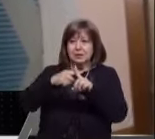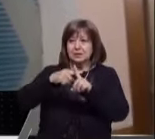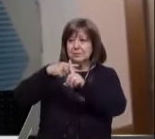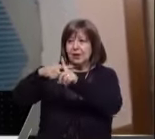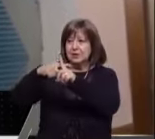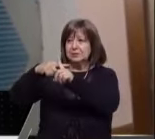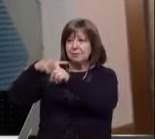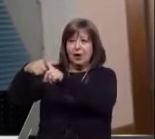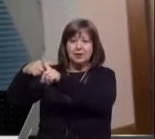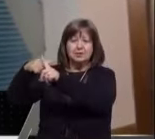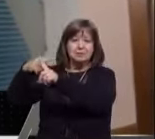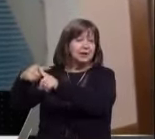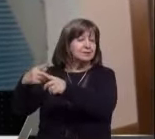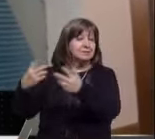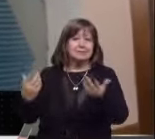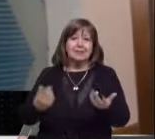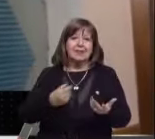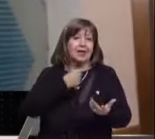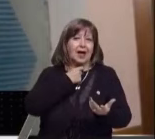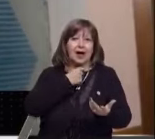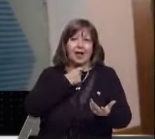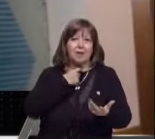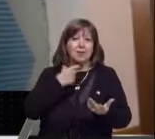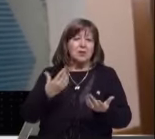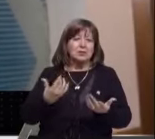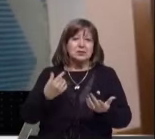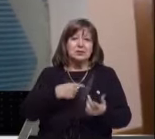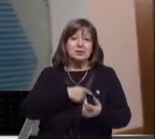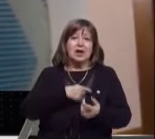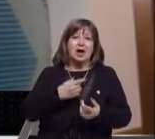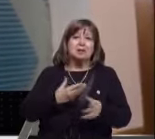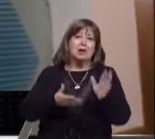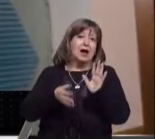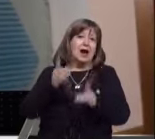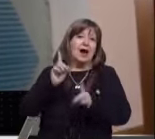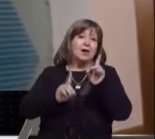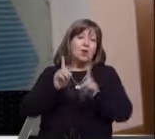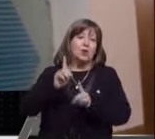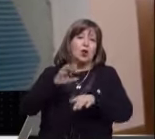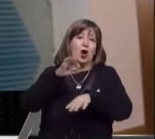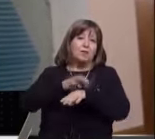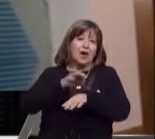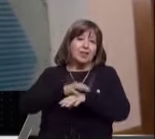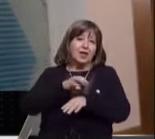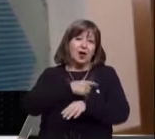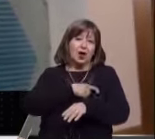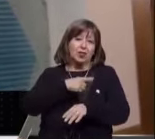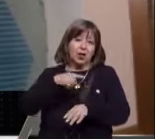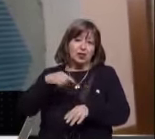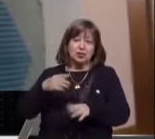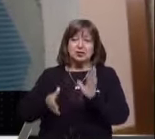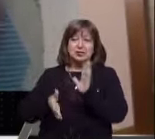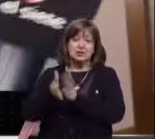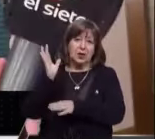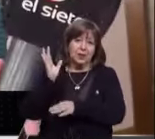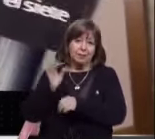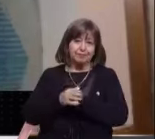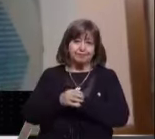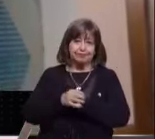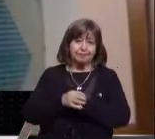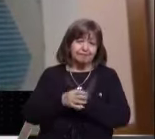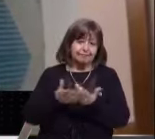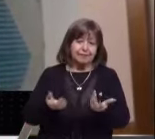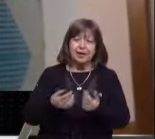que querramos hacerla menos, hayan menos especialistas o haya migración de especialistas o le elijan menos, porque es una especialidad de mucha curva de aprendizaje. ¿Y los honorarios,